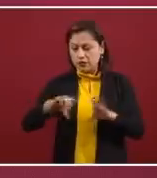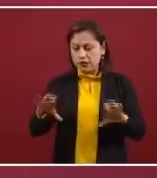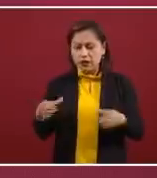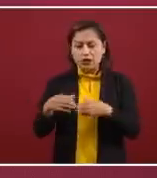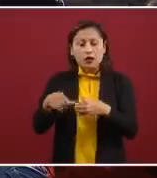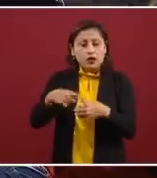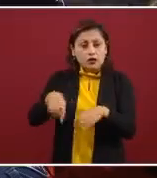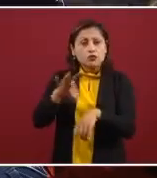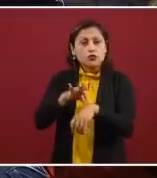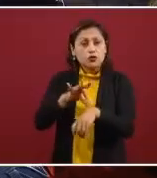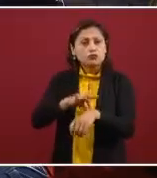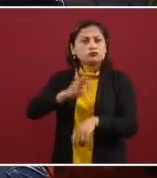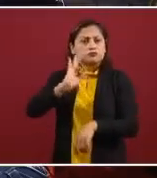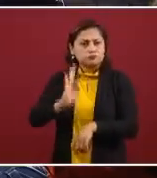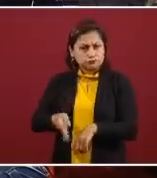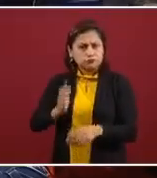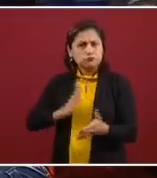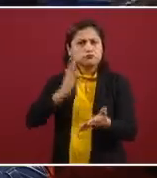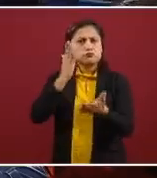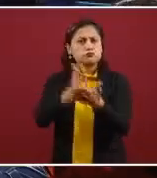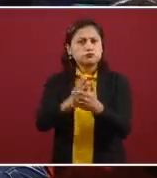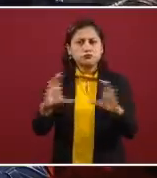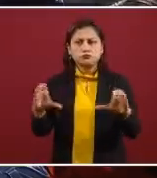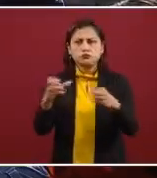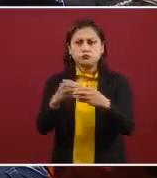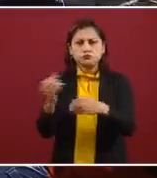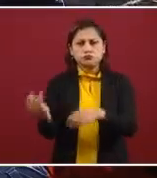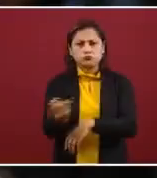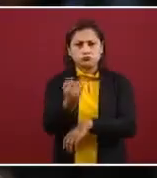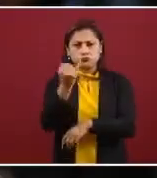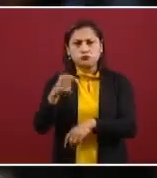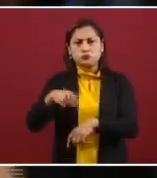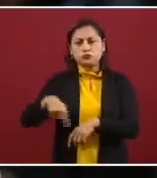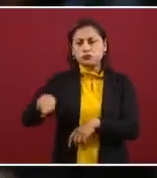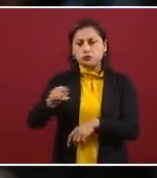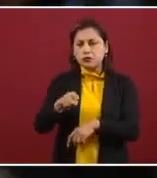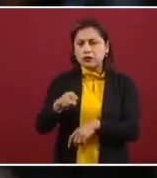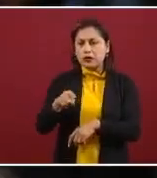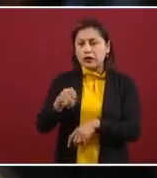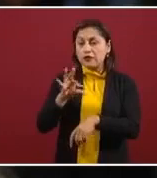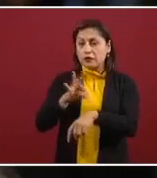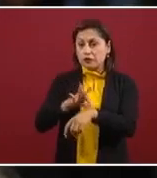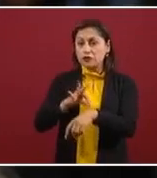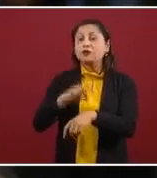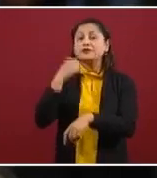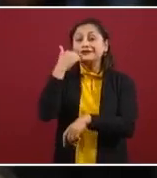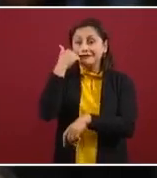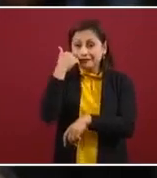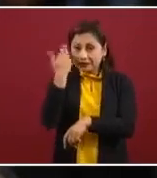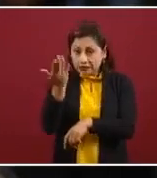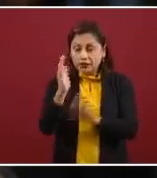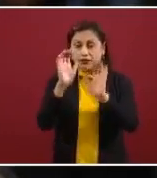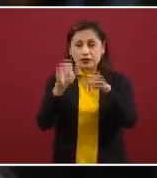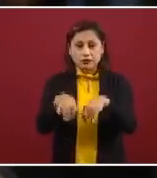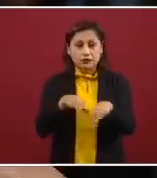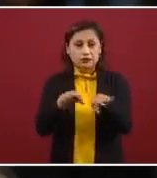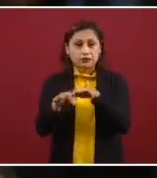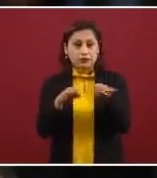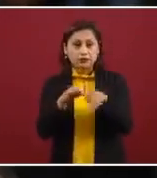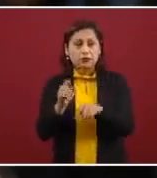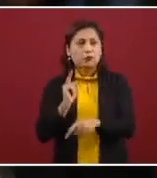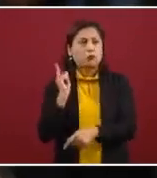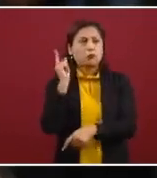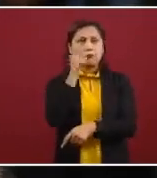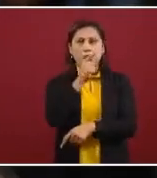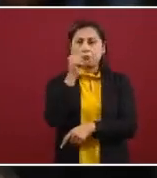del país, ese ejército de 18 mil, 20 mil médicos, a brindar su servicio y también conseguir